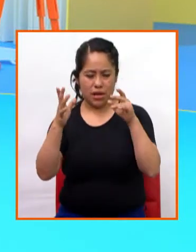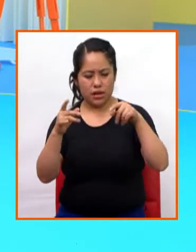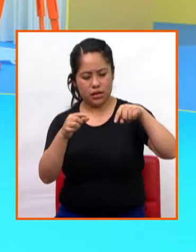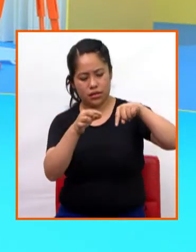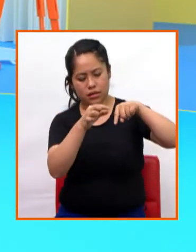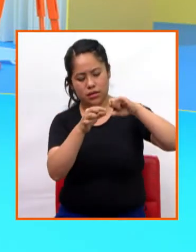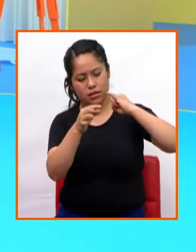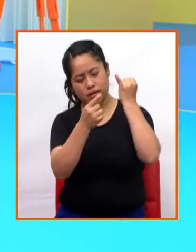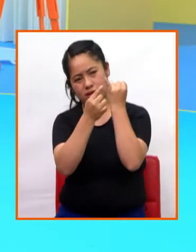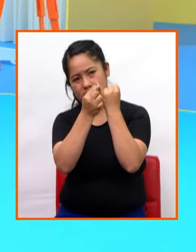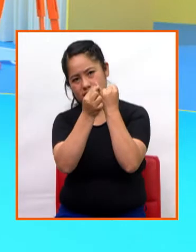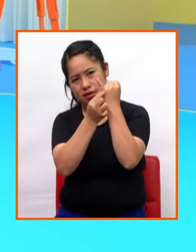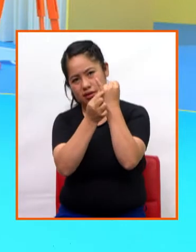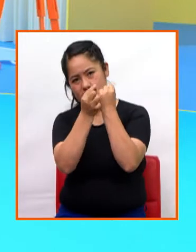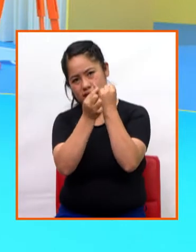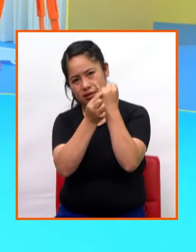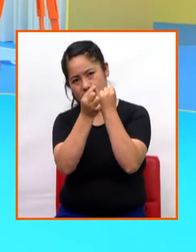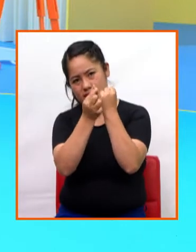Entonces vamos a